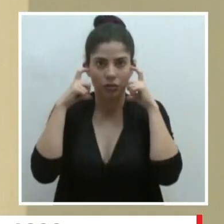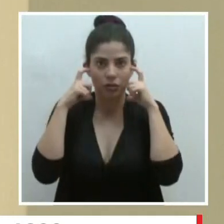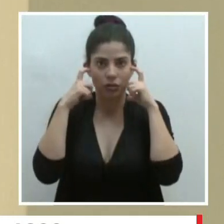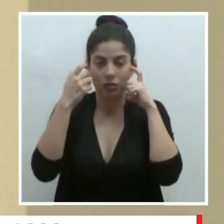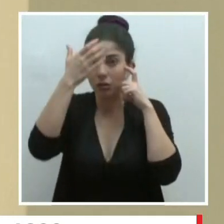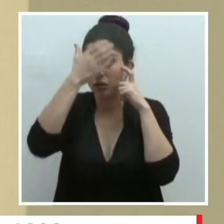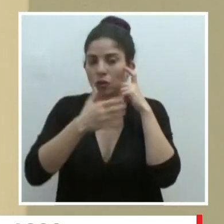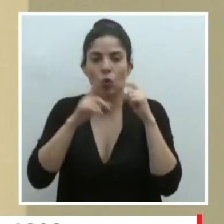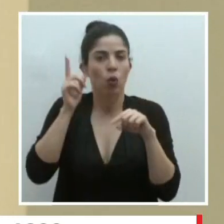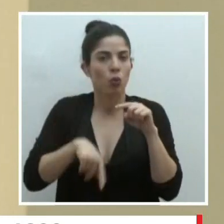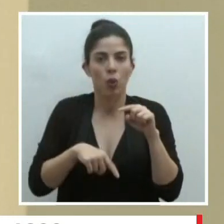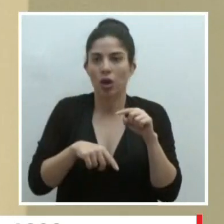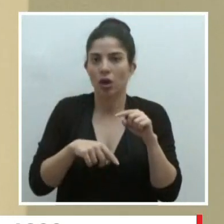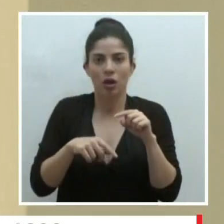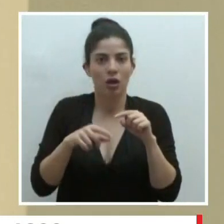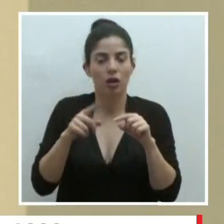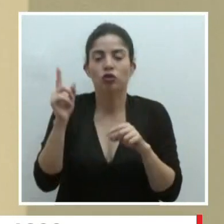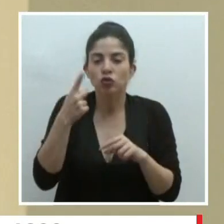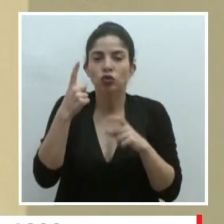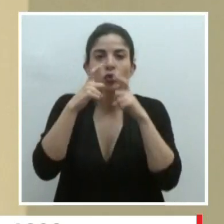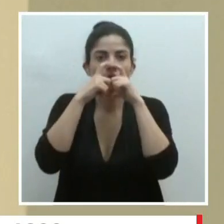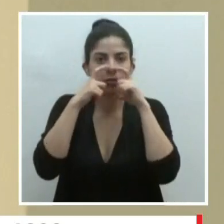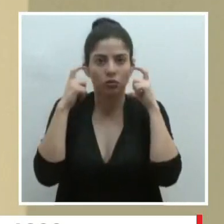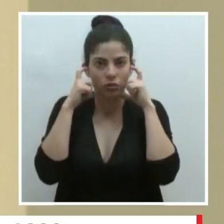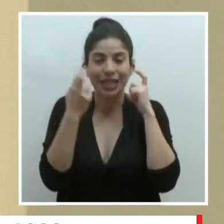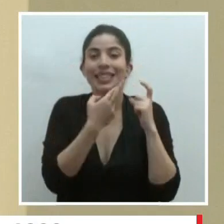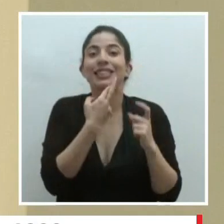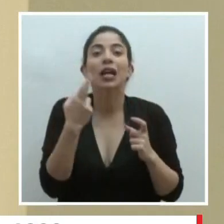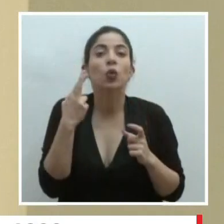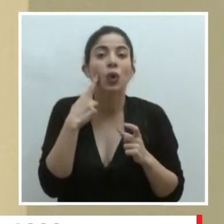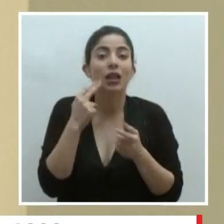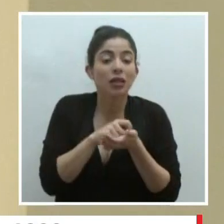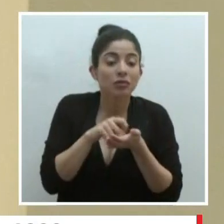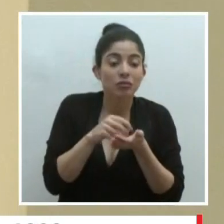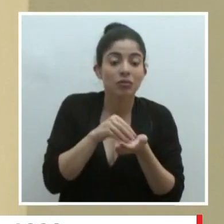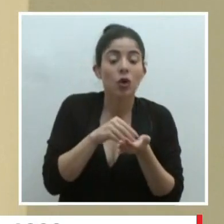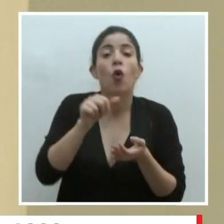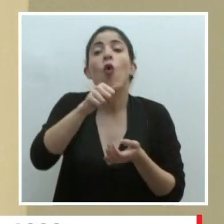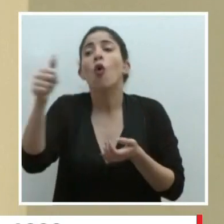es intercambiable. En el resto de las situaciones sí puede ser o careta o mascarilla.